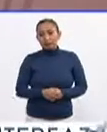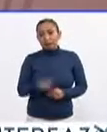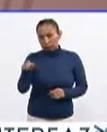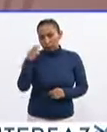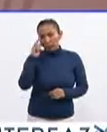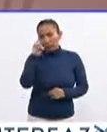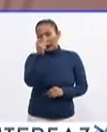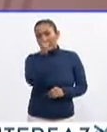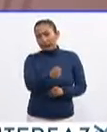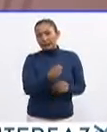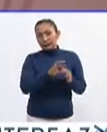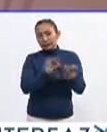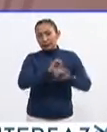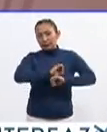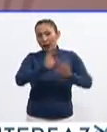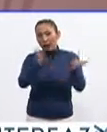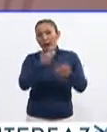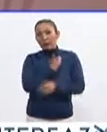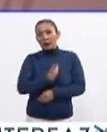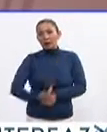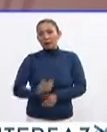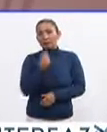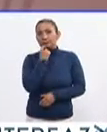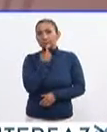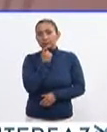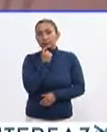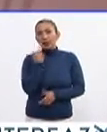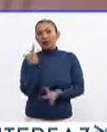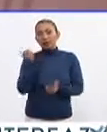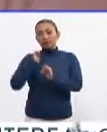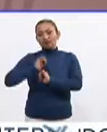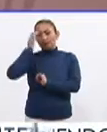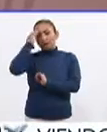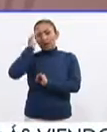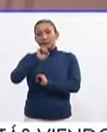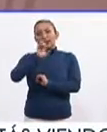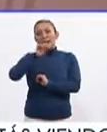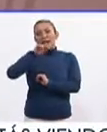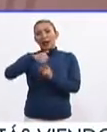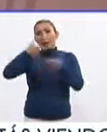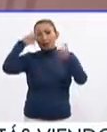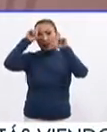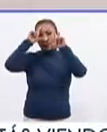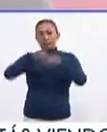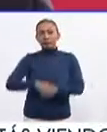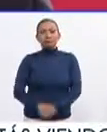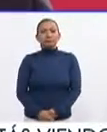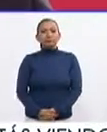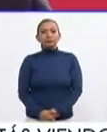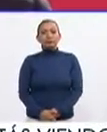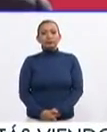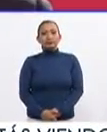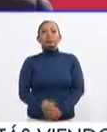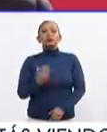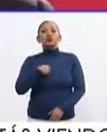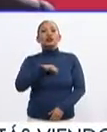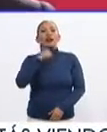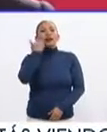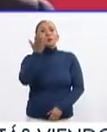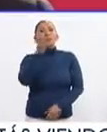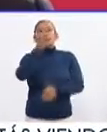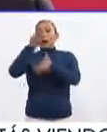Si les parece, vamos a ver los detalles con el presidente López Obrador y los titulares de Sedena y de Marina. Quisimos hacer